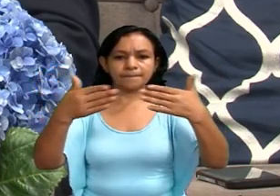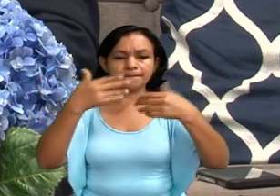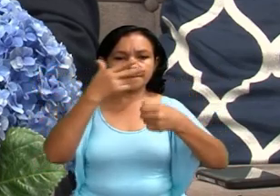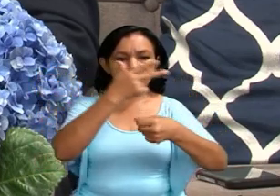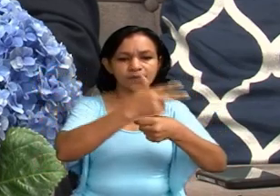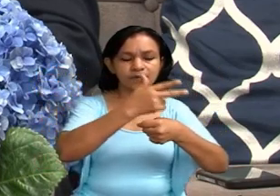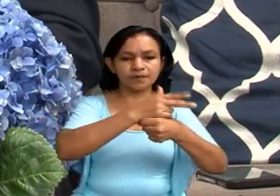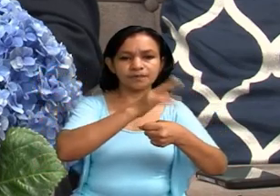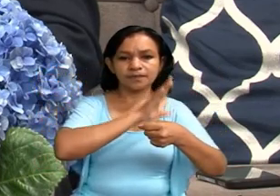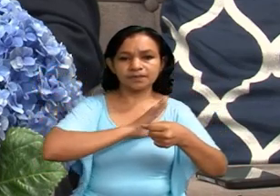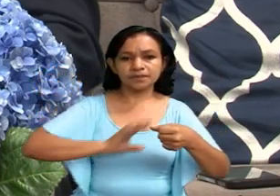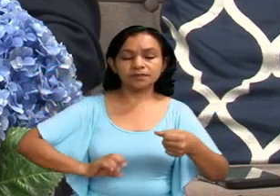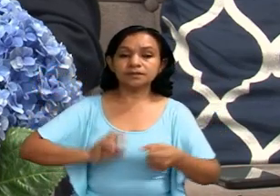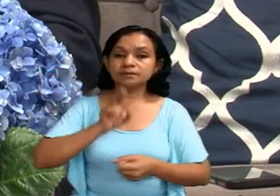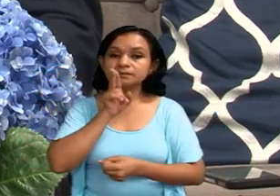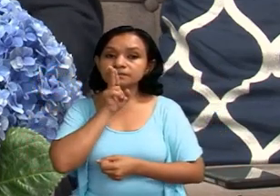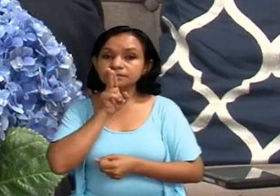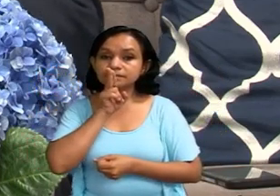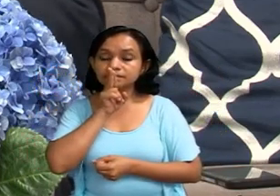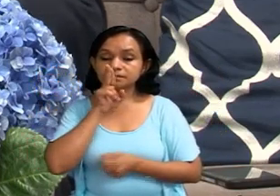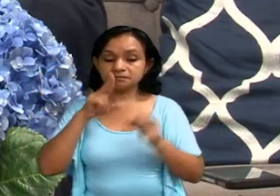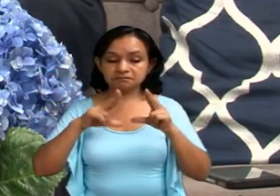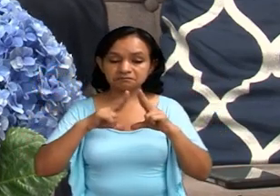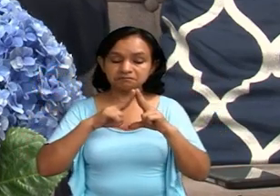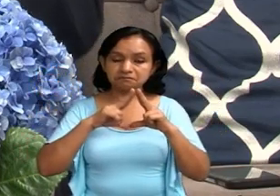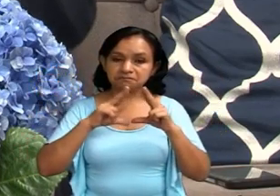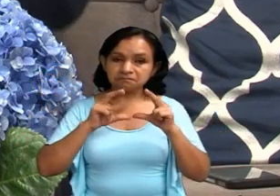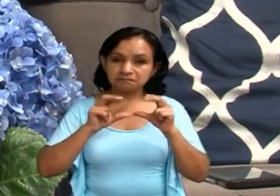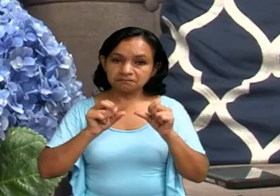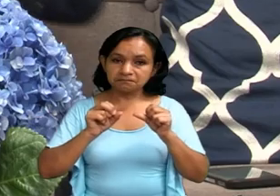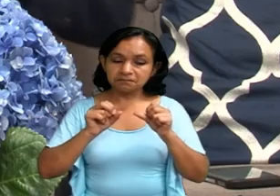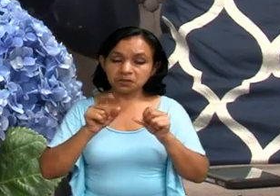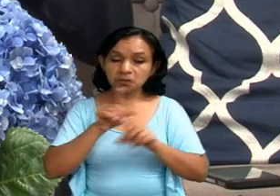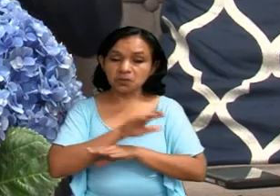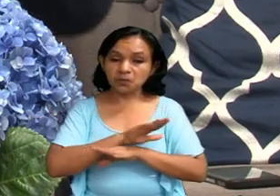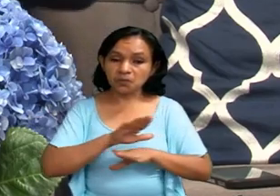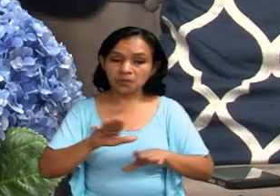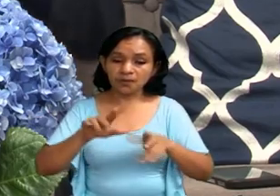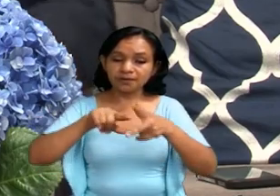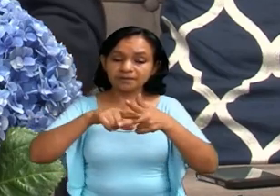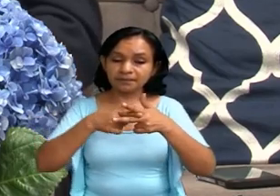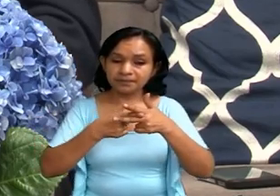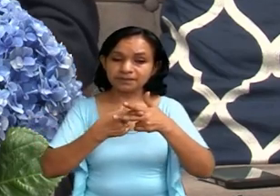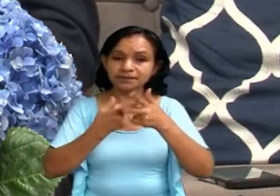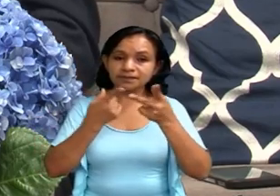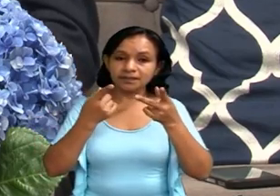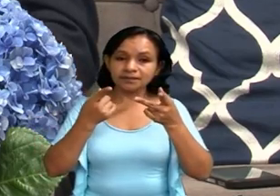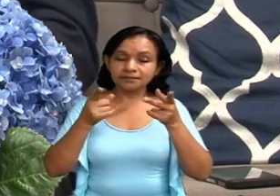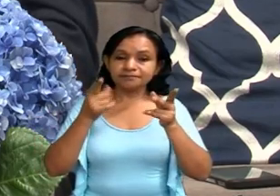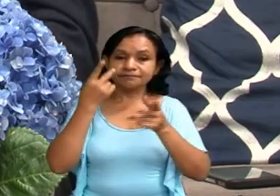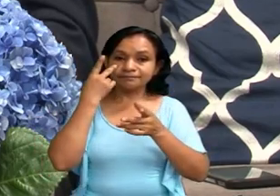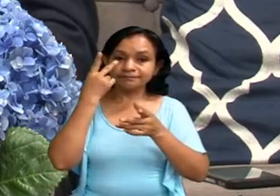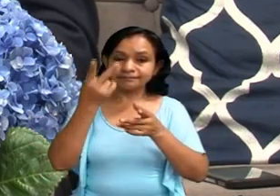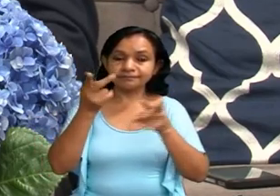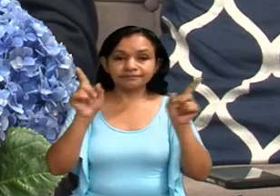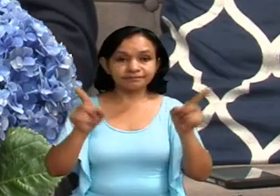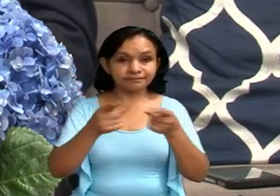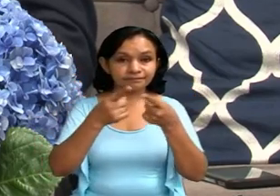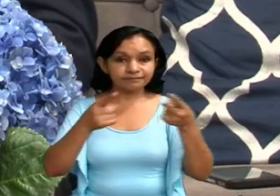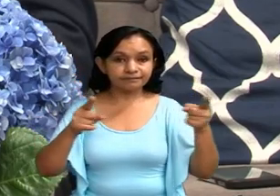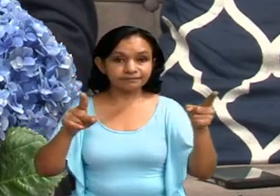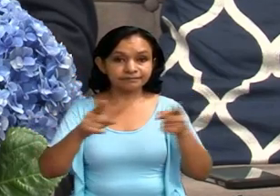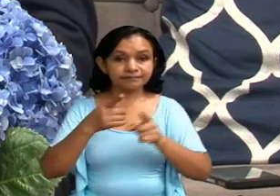El Salvador, Honduras. Y nosotros creo que somos casi los últimos que entramos en esta perspectiva, porque